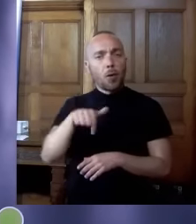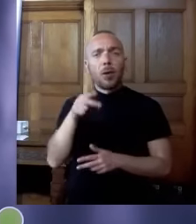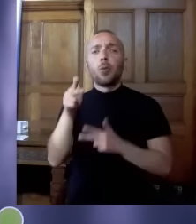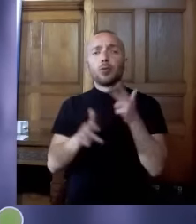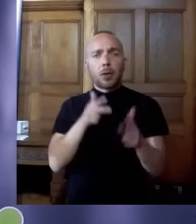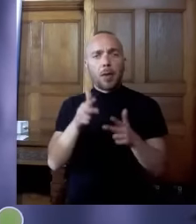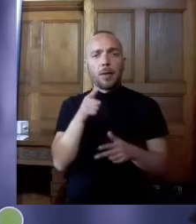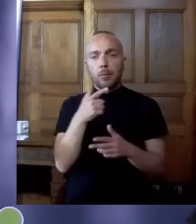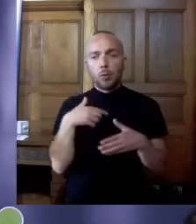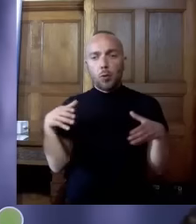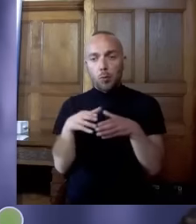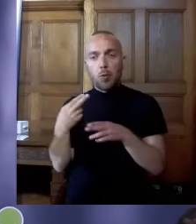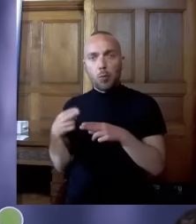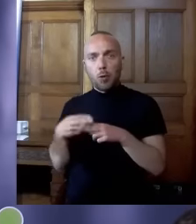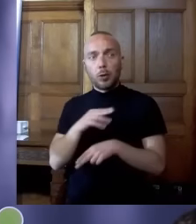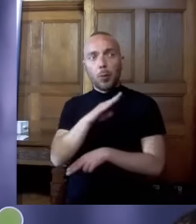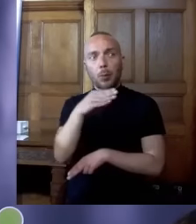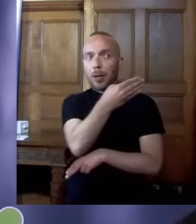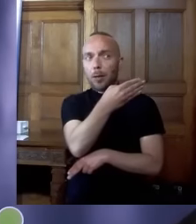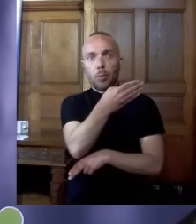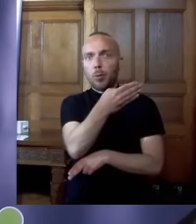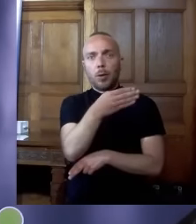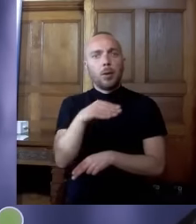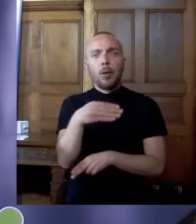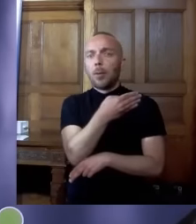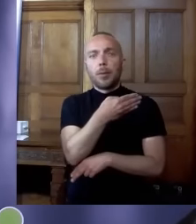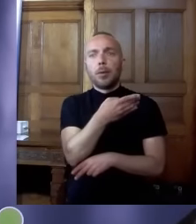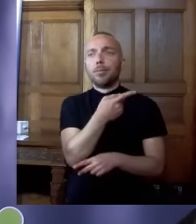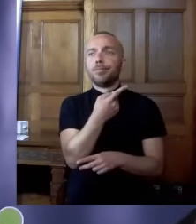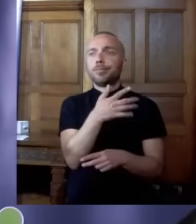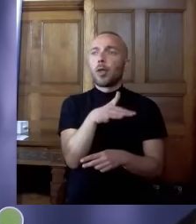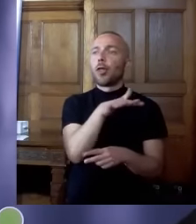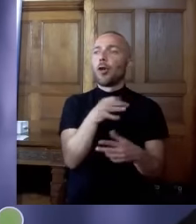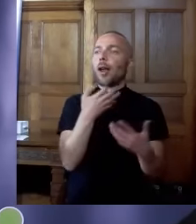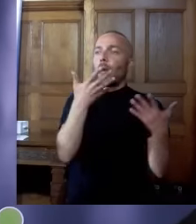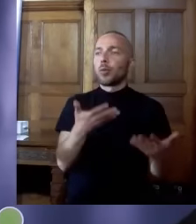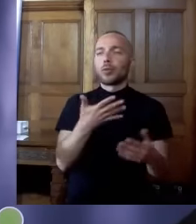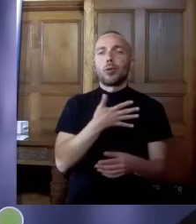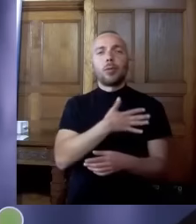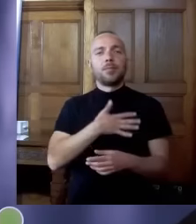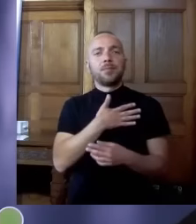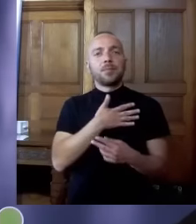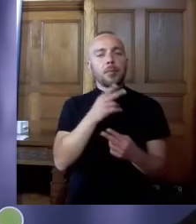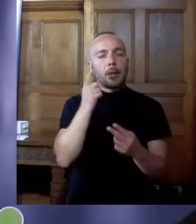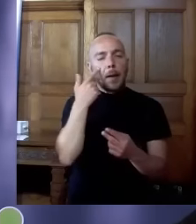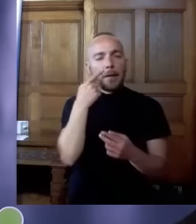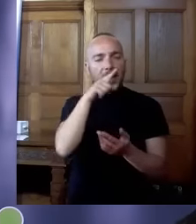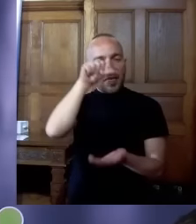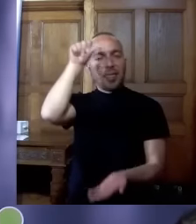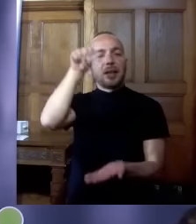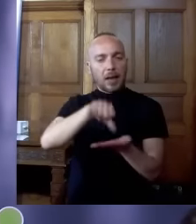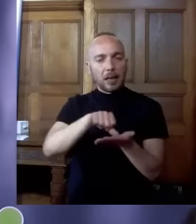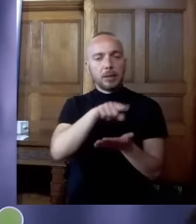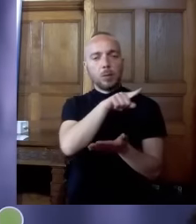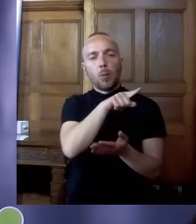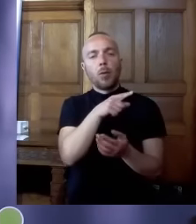esa fuerza política ehbildu no vaya a salir de su zona de Confort de mirar al centro al centralismo que es verdad que